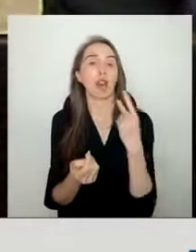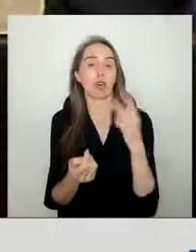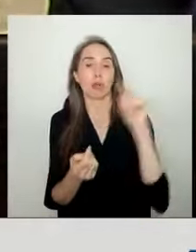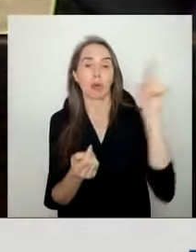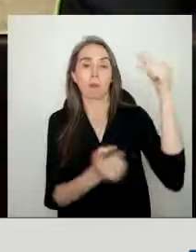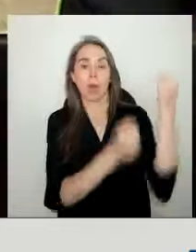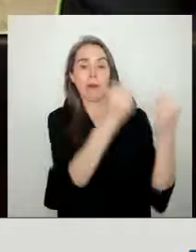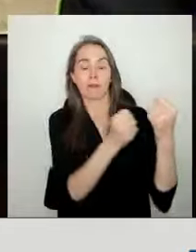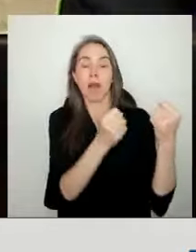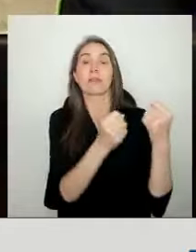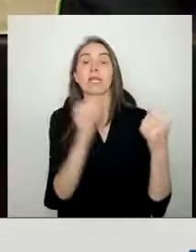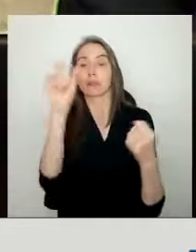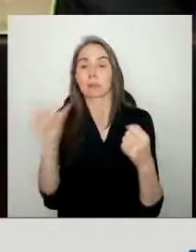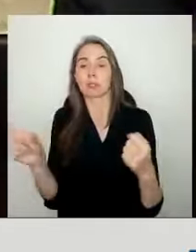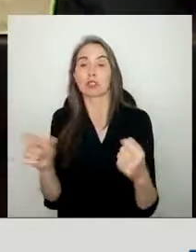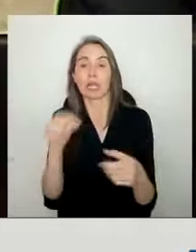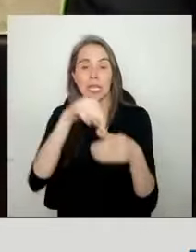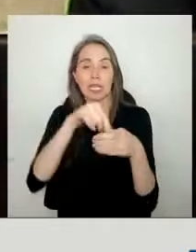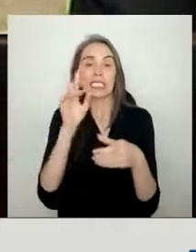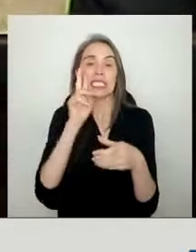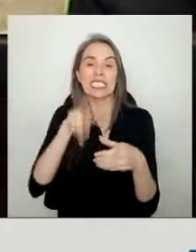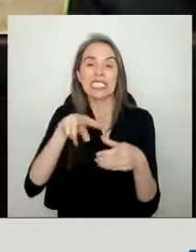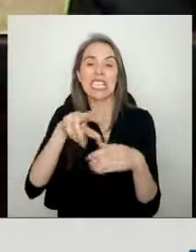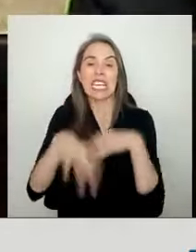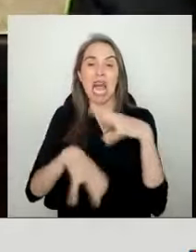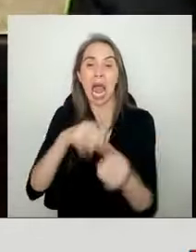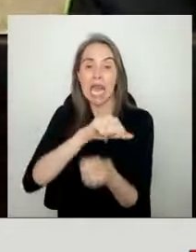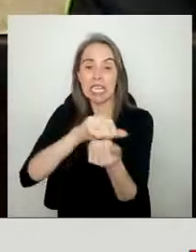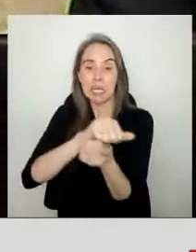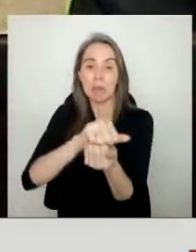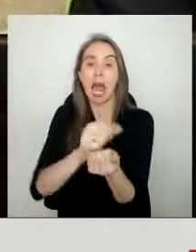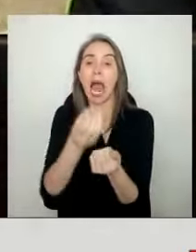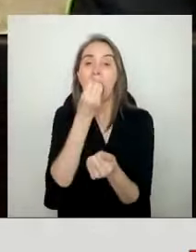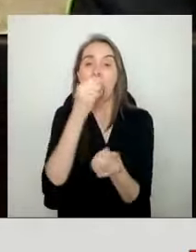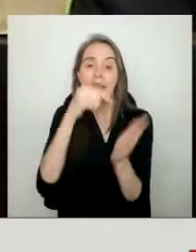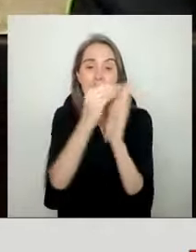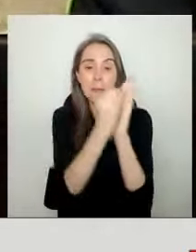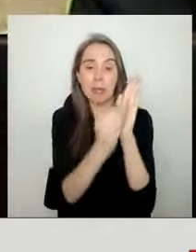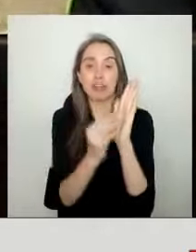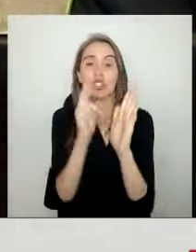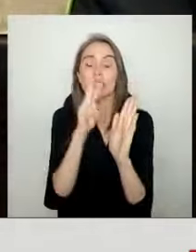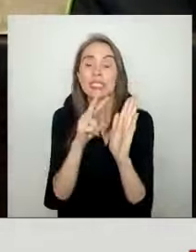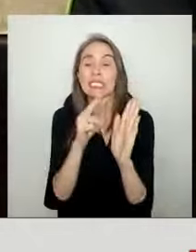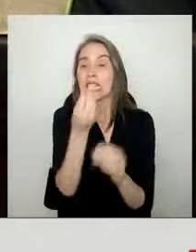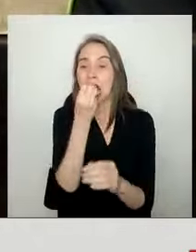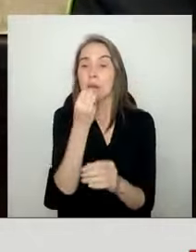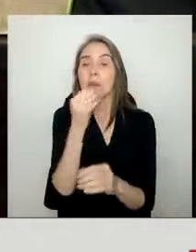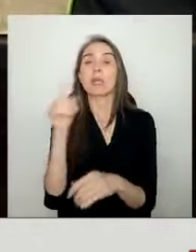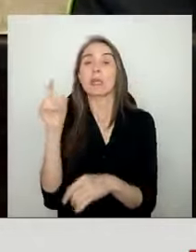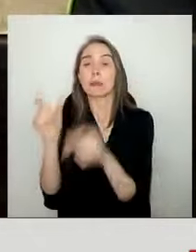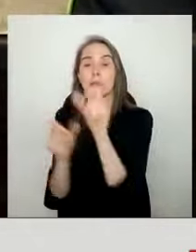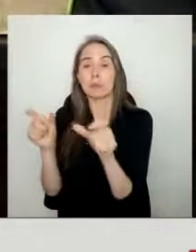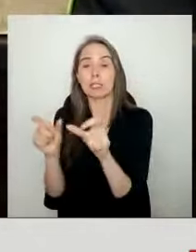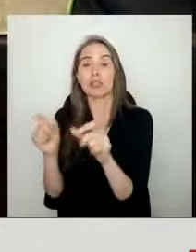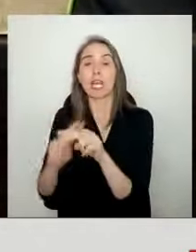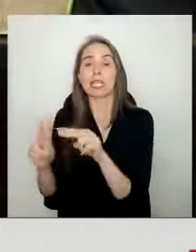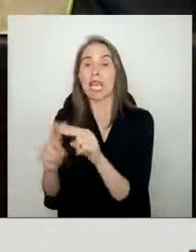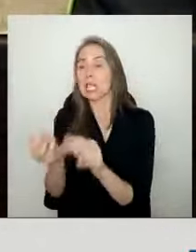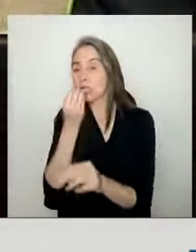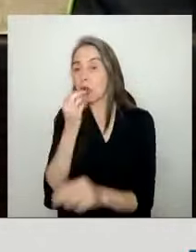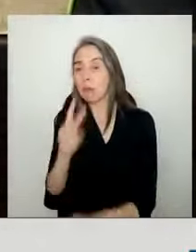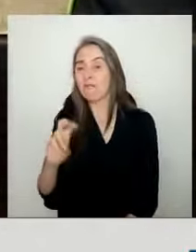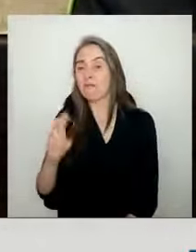tiene animales que diga alimento sin contenido animal ningún productor de alimentos veganos se va a ofender ningún